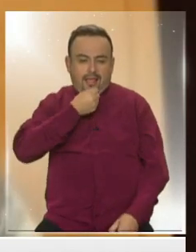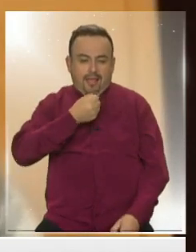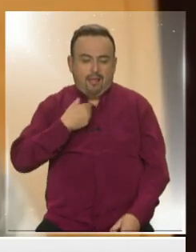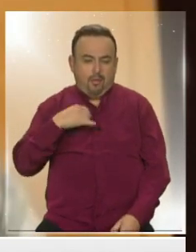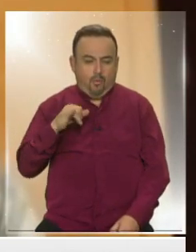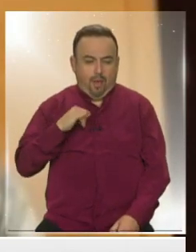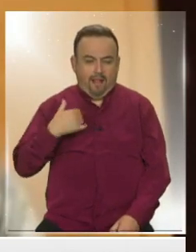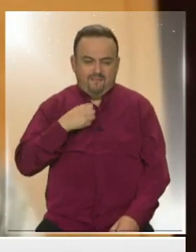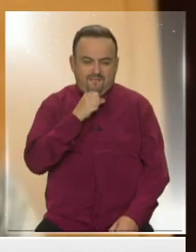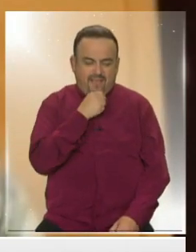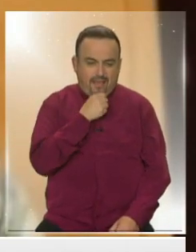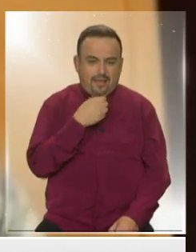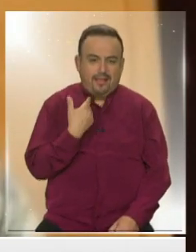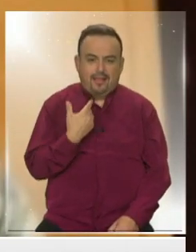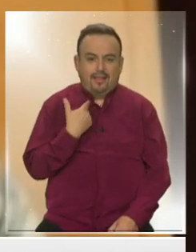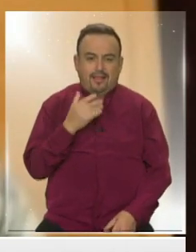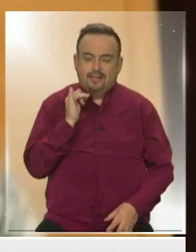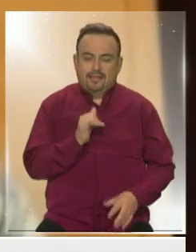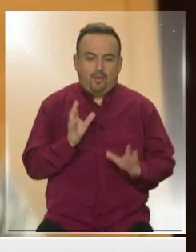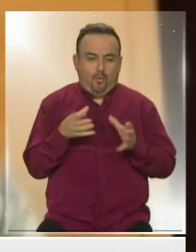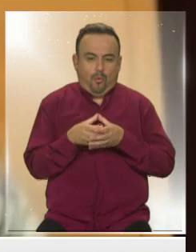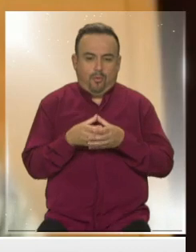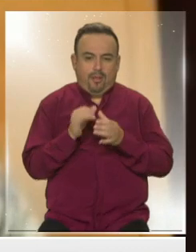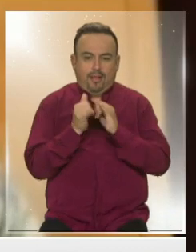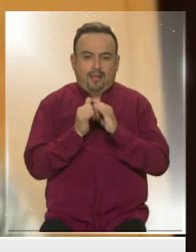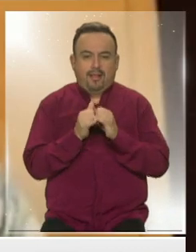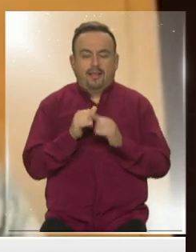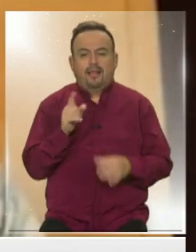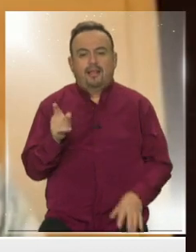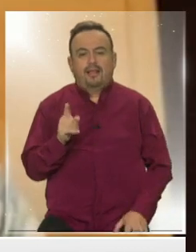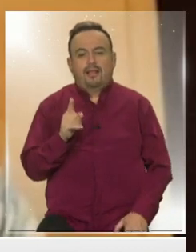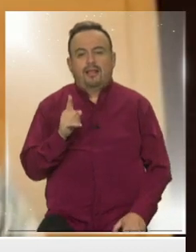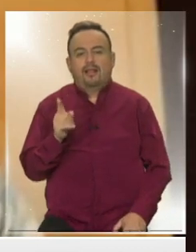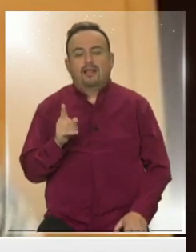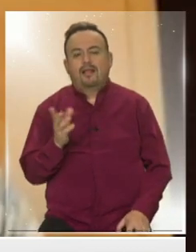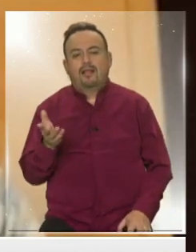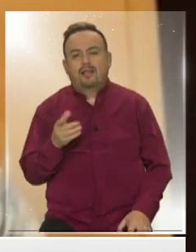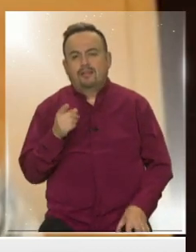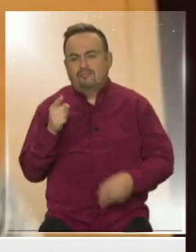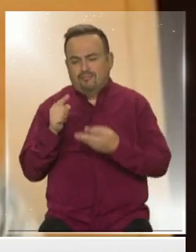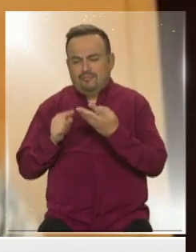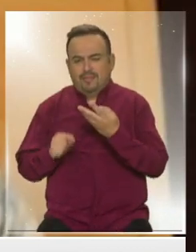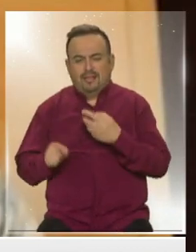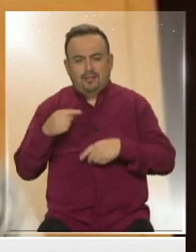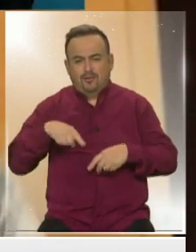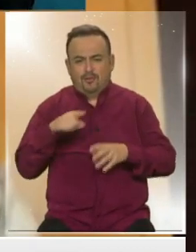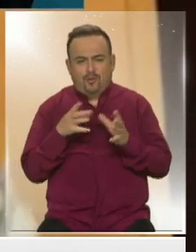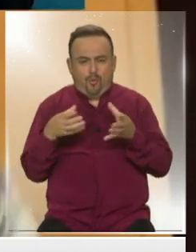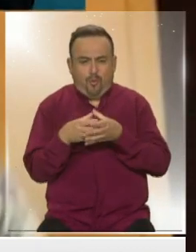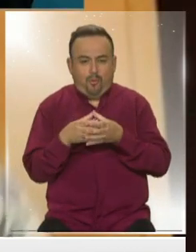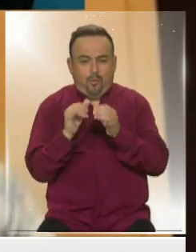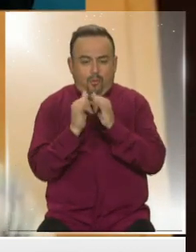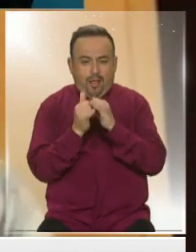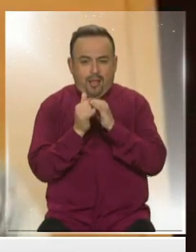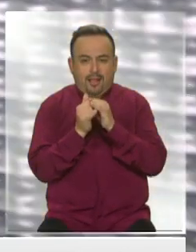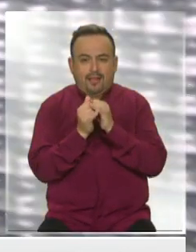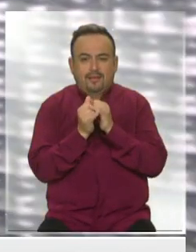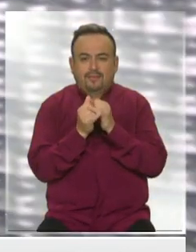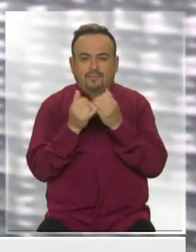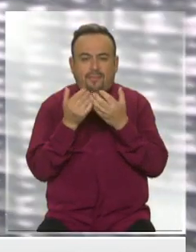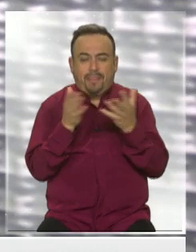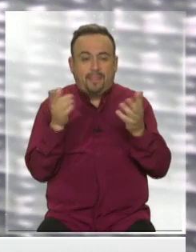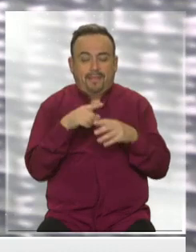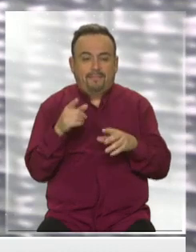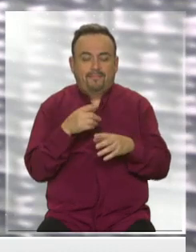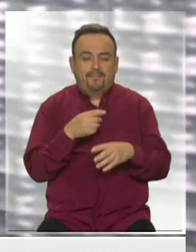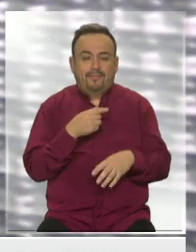yo. Están Maddie Richard, Zabaleta, Wildo, Juan Casa, Horacio Saavedra.